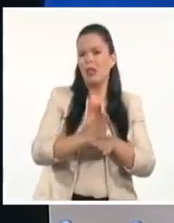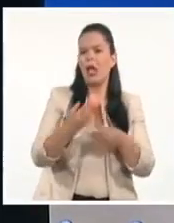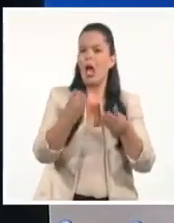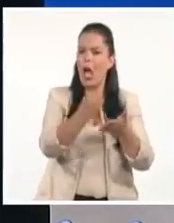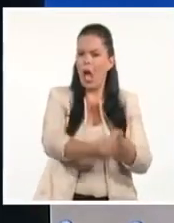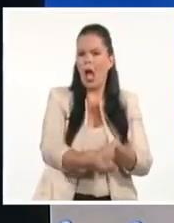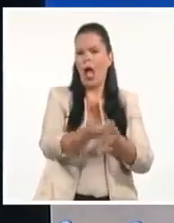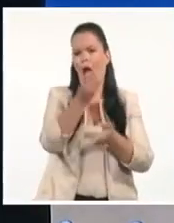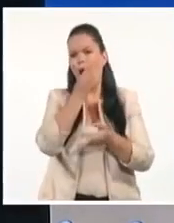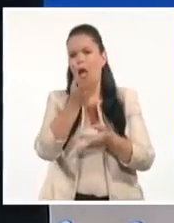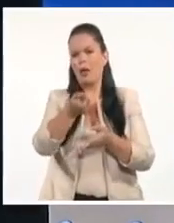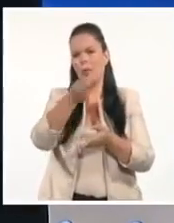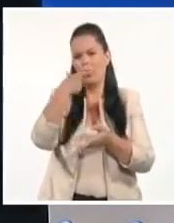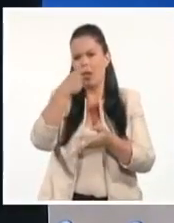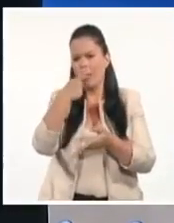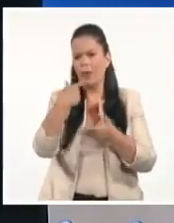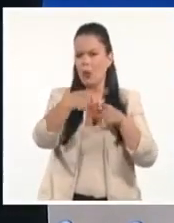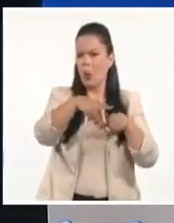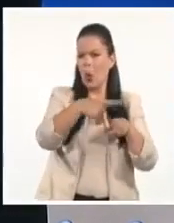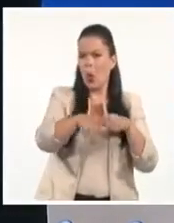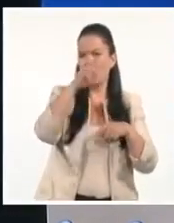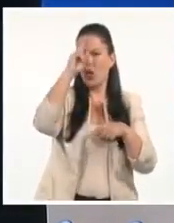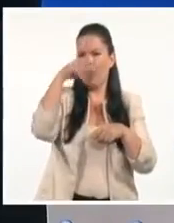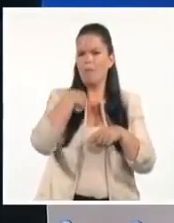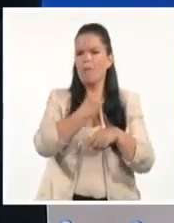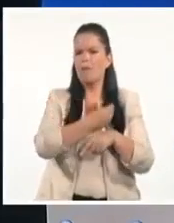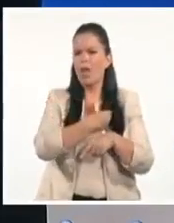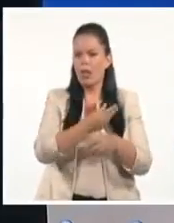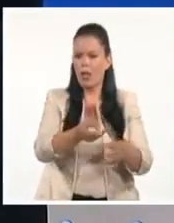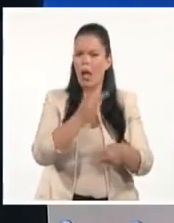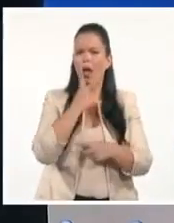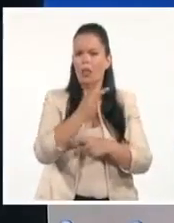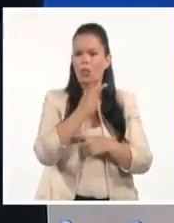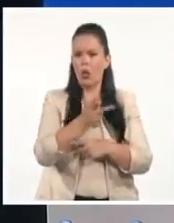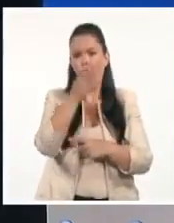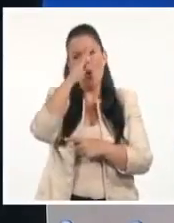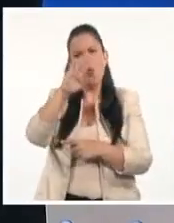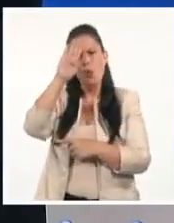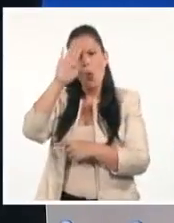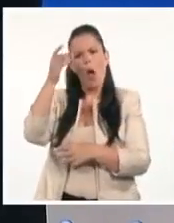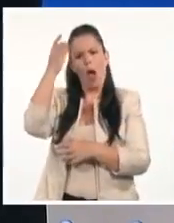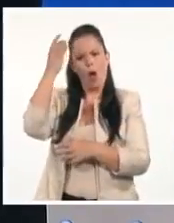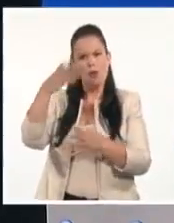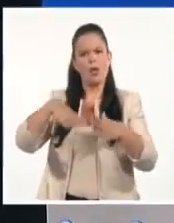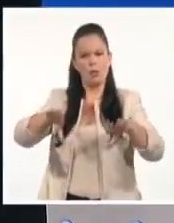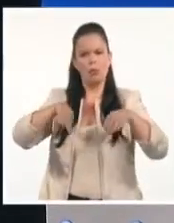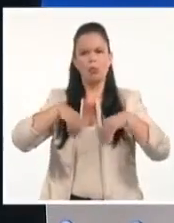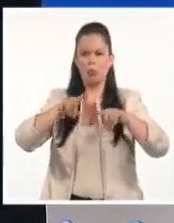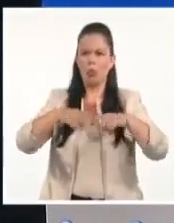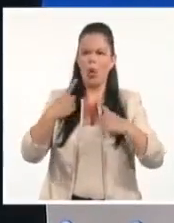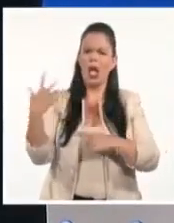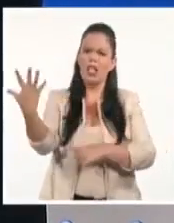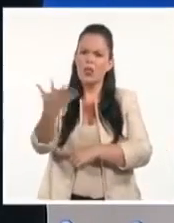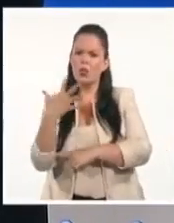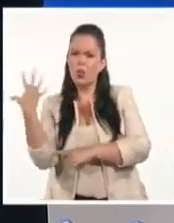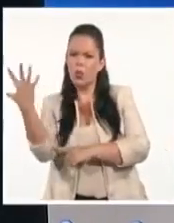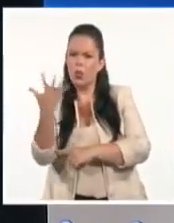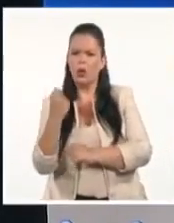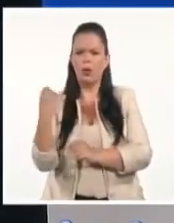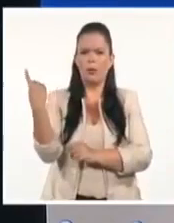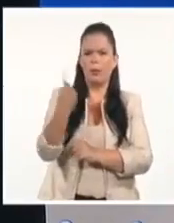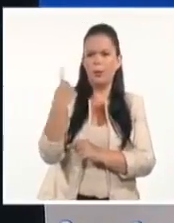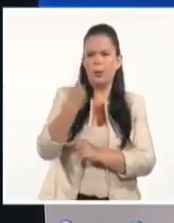médicos. Cuba nunca se ha negado a recibirlas ante situaciones de desastre, como los huracanes o la propia